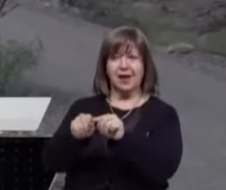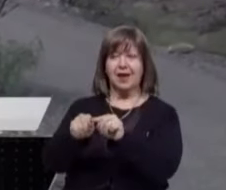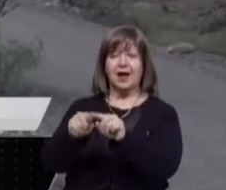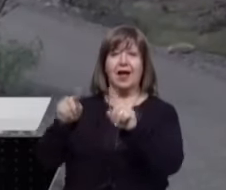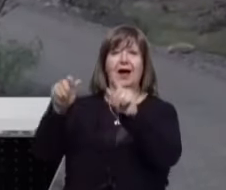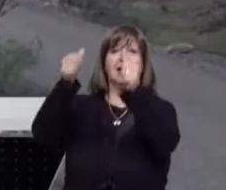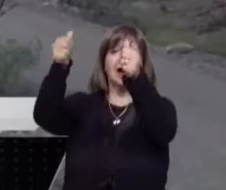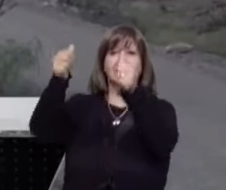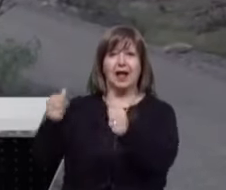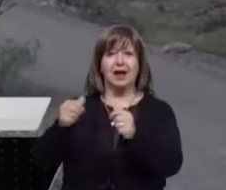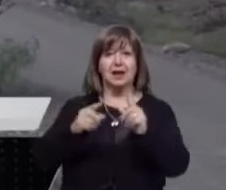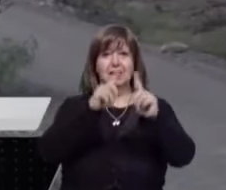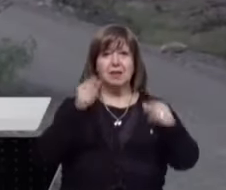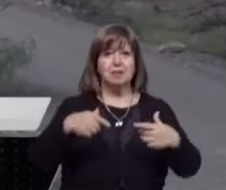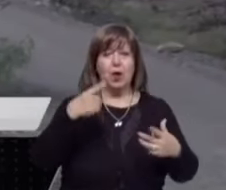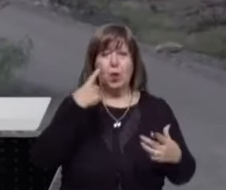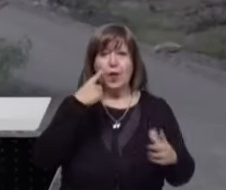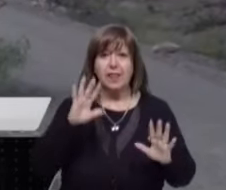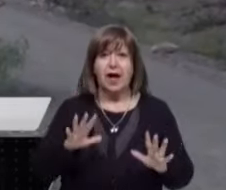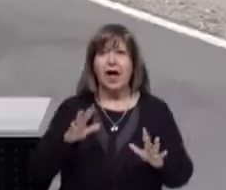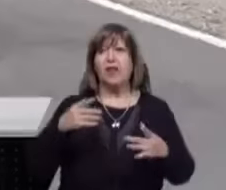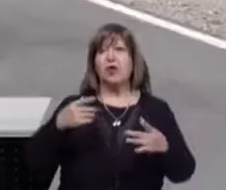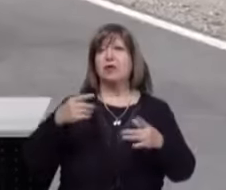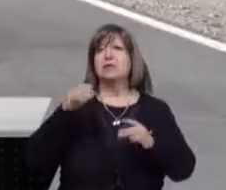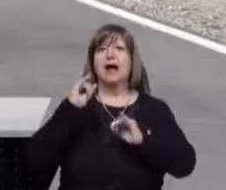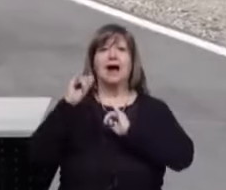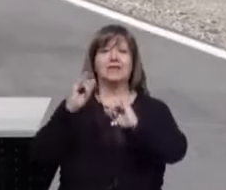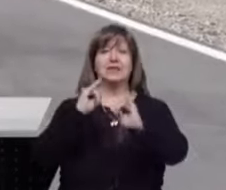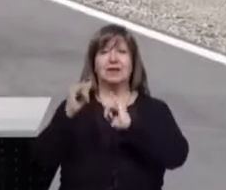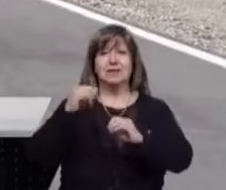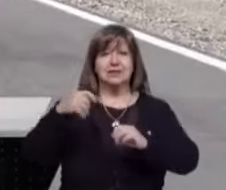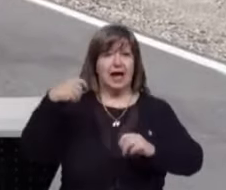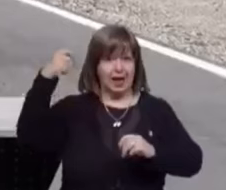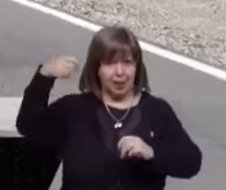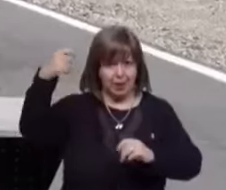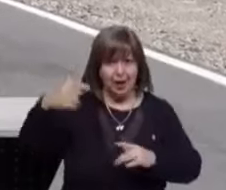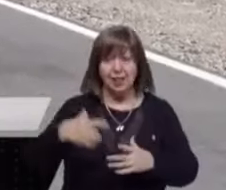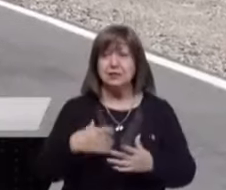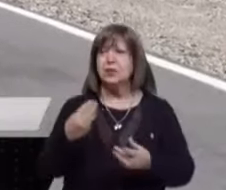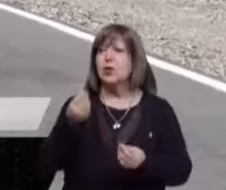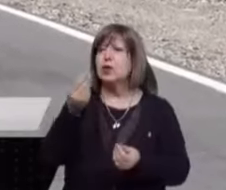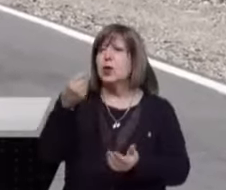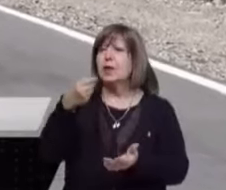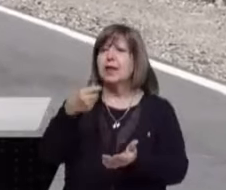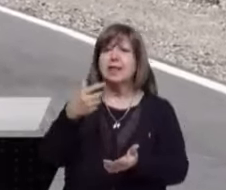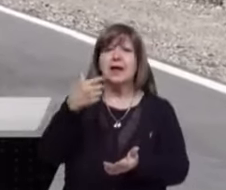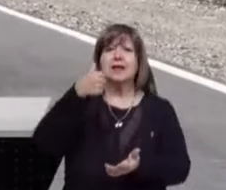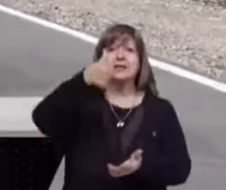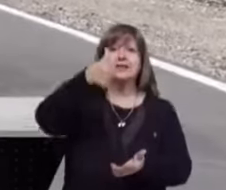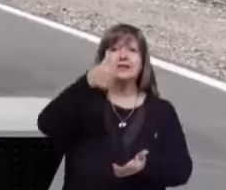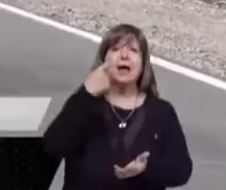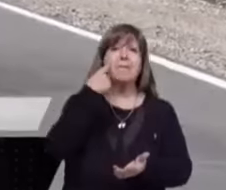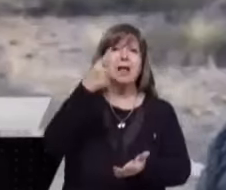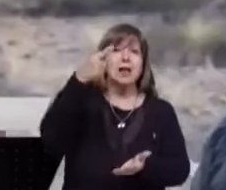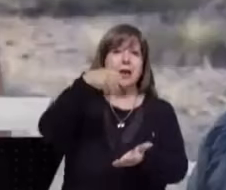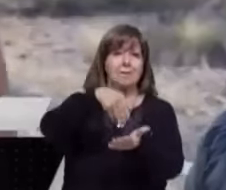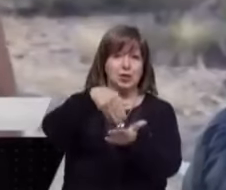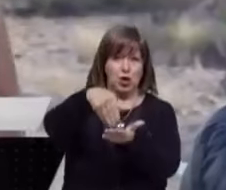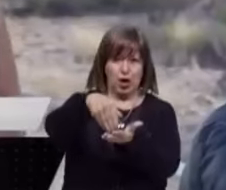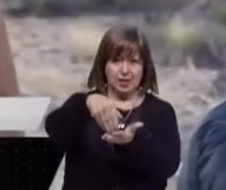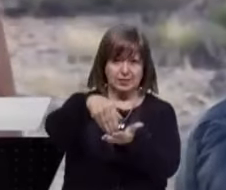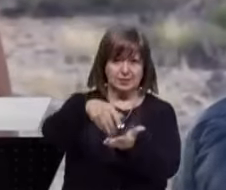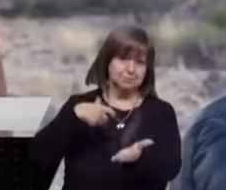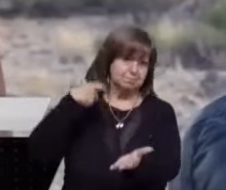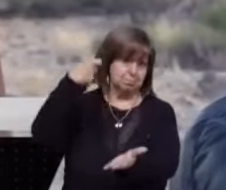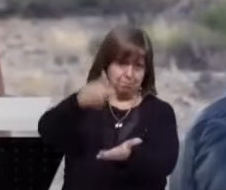el el daño a los animales a la fauna y demás inversión 6000 millones la otra etapa está con proyecto ejecutivo terminado